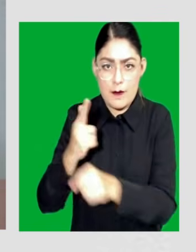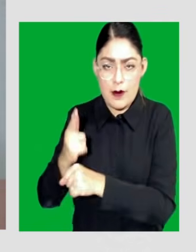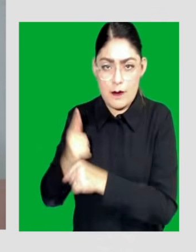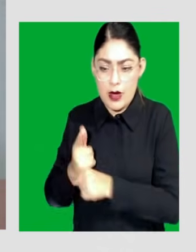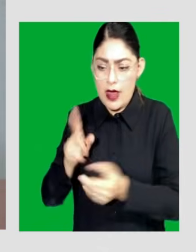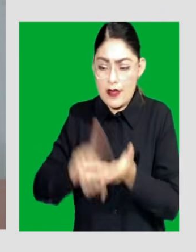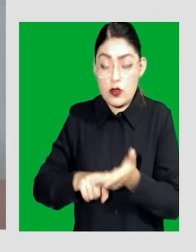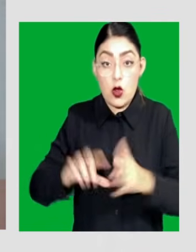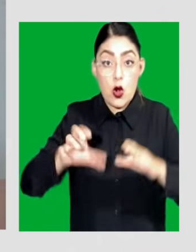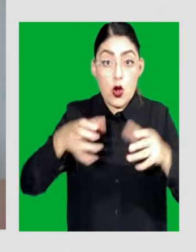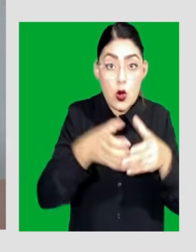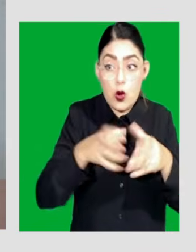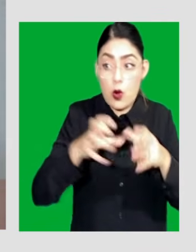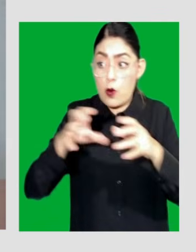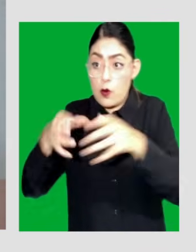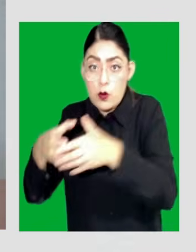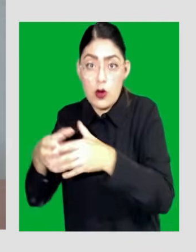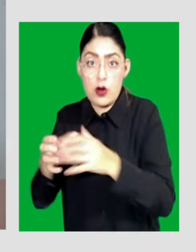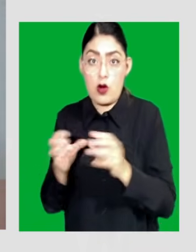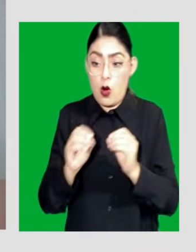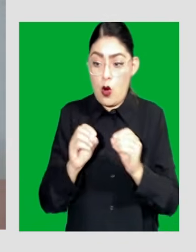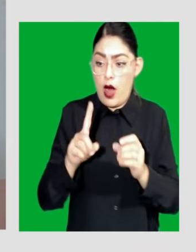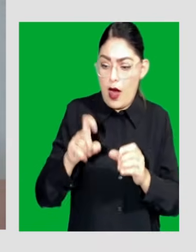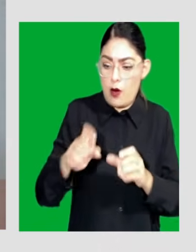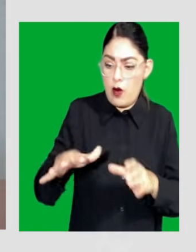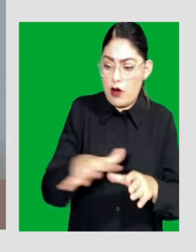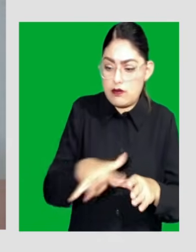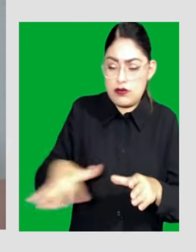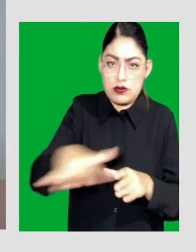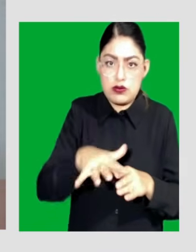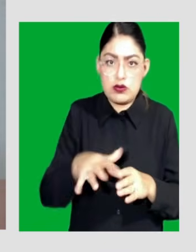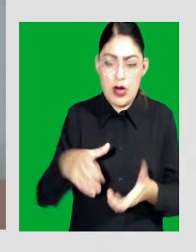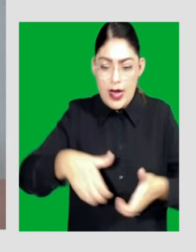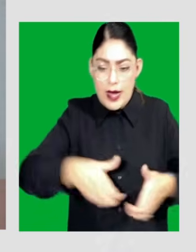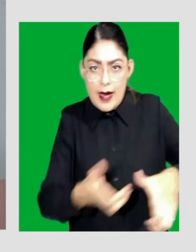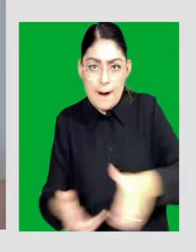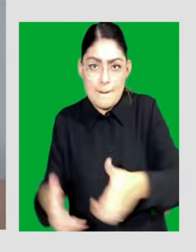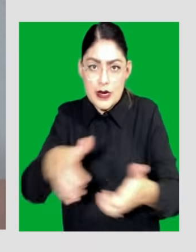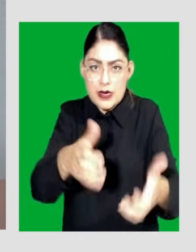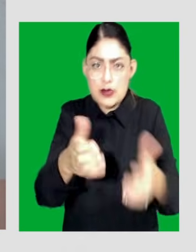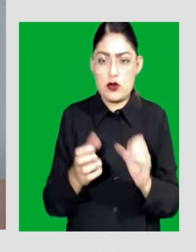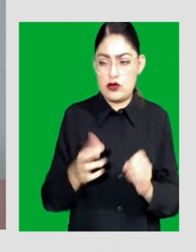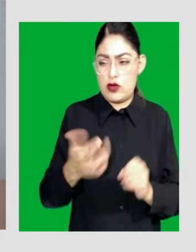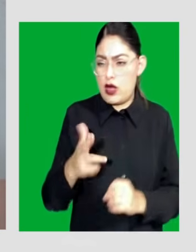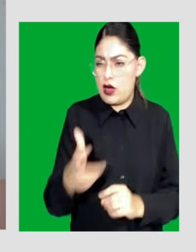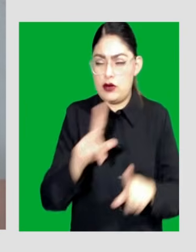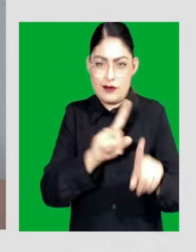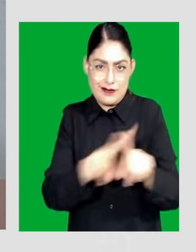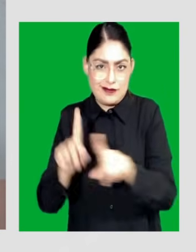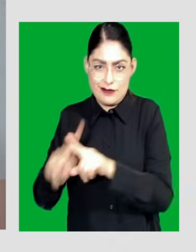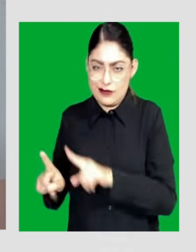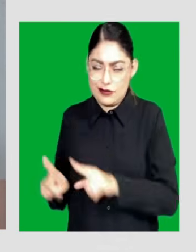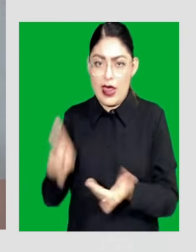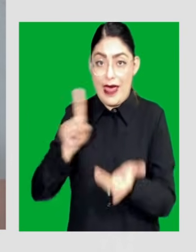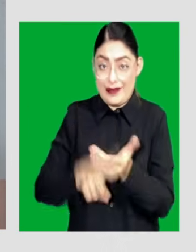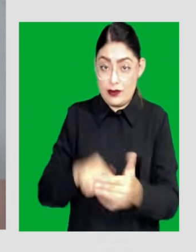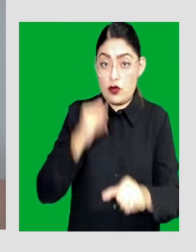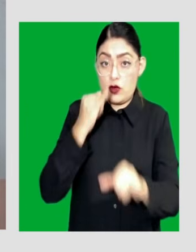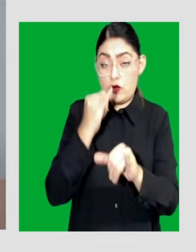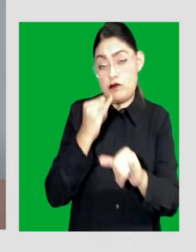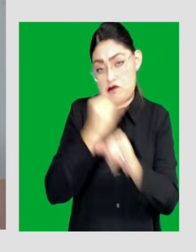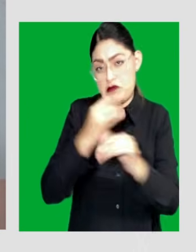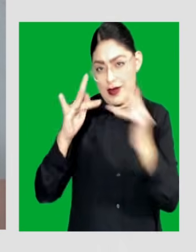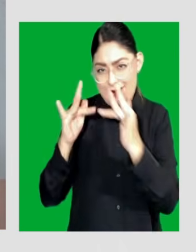localizar comunidades, cuerpos de agua, caminos, montañas, entre muchos otros, dentro de mapas